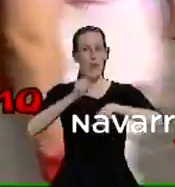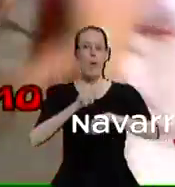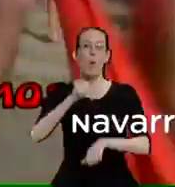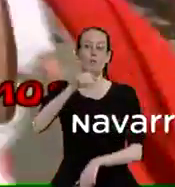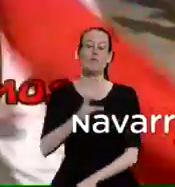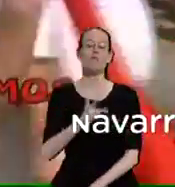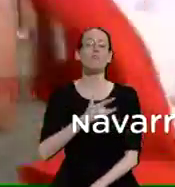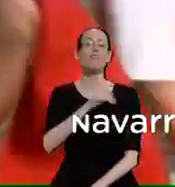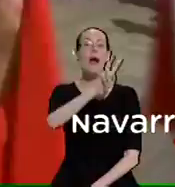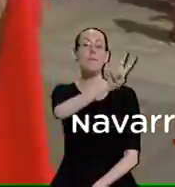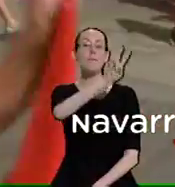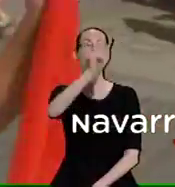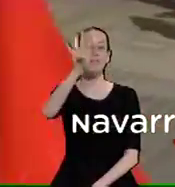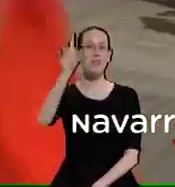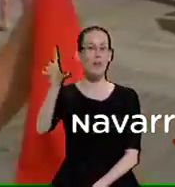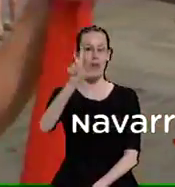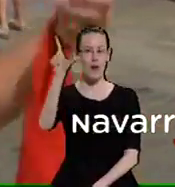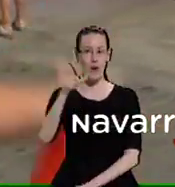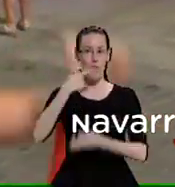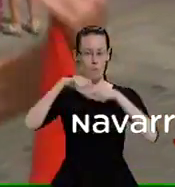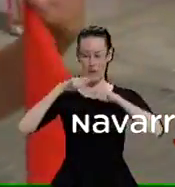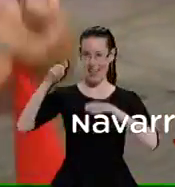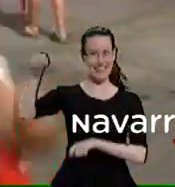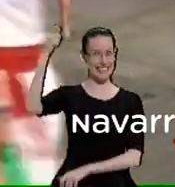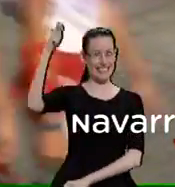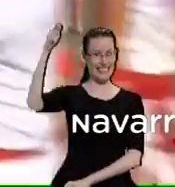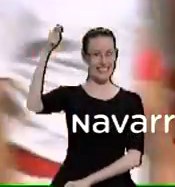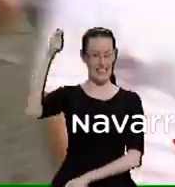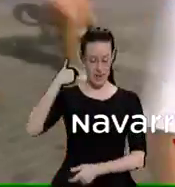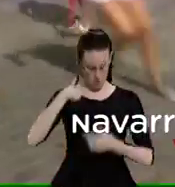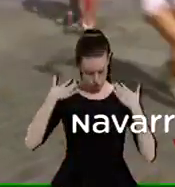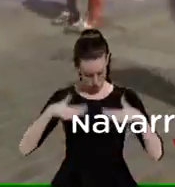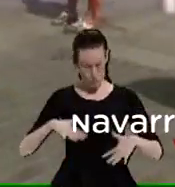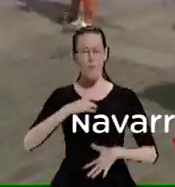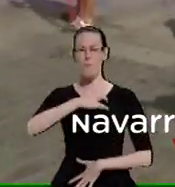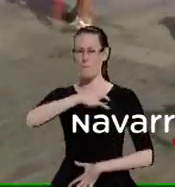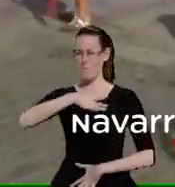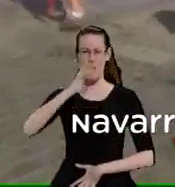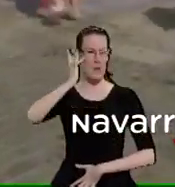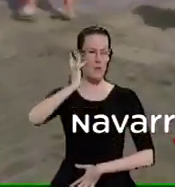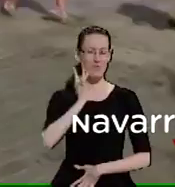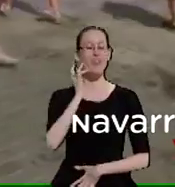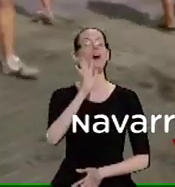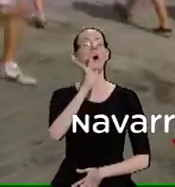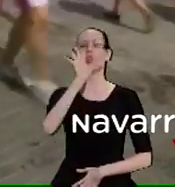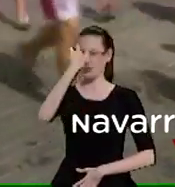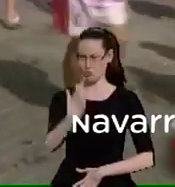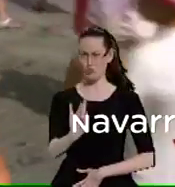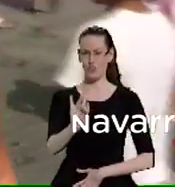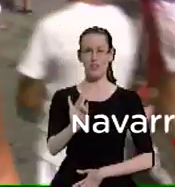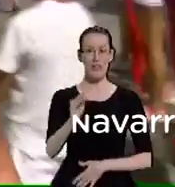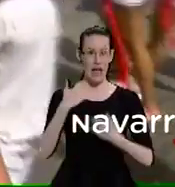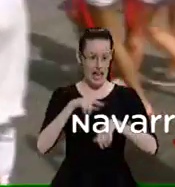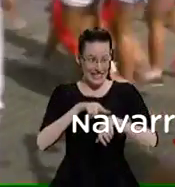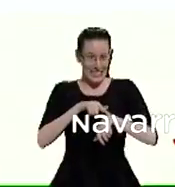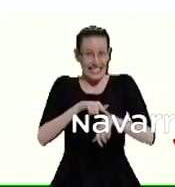julio. Ya tenemos el pañuelico preparado en la mano, vamos de blanco riguroso y ahora sí que sí, ya no